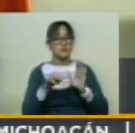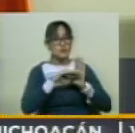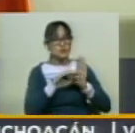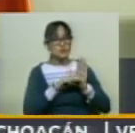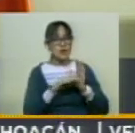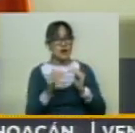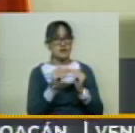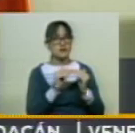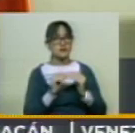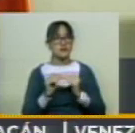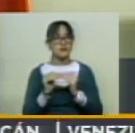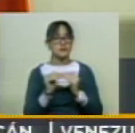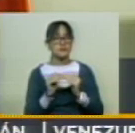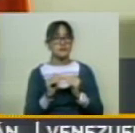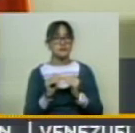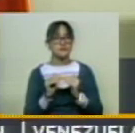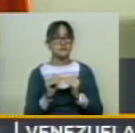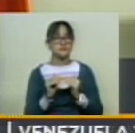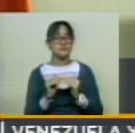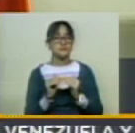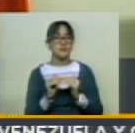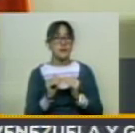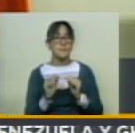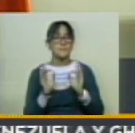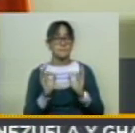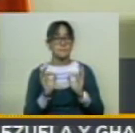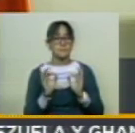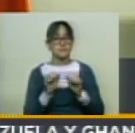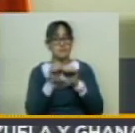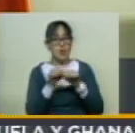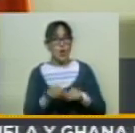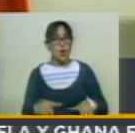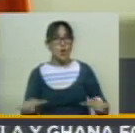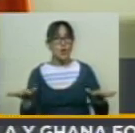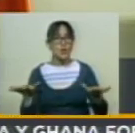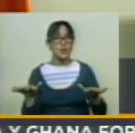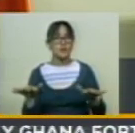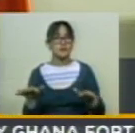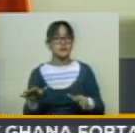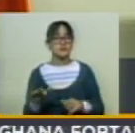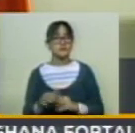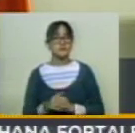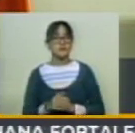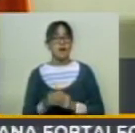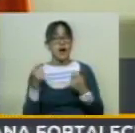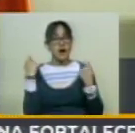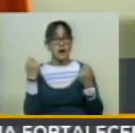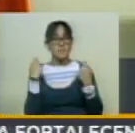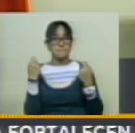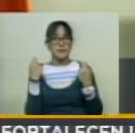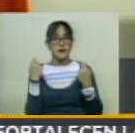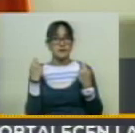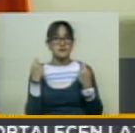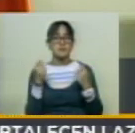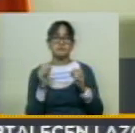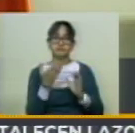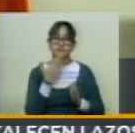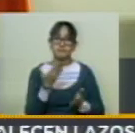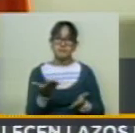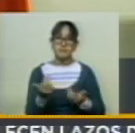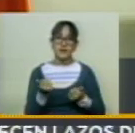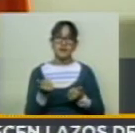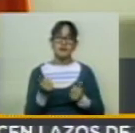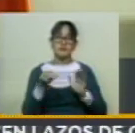el equilibrio en la cobertura de los medios de las campañas. Asimismo, los vamos a solicitar que